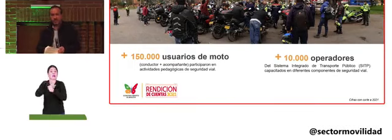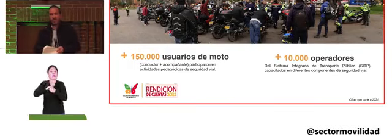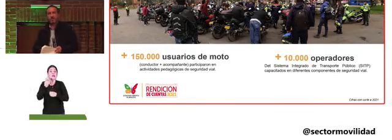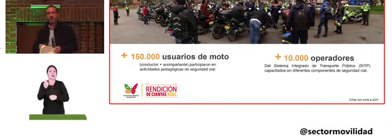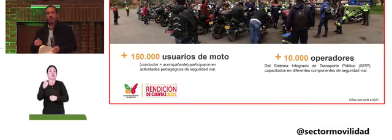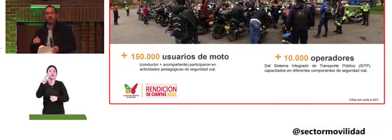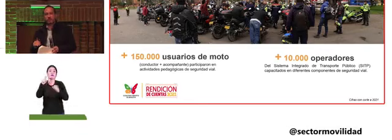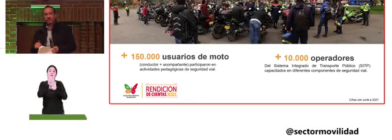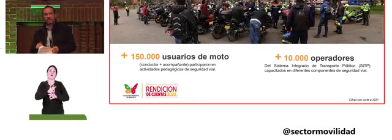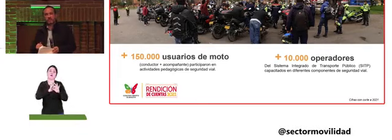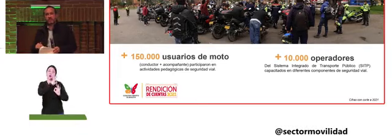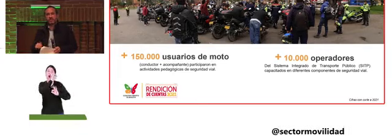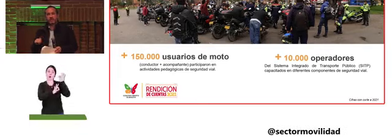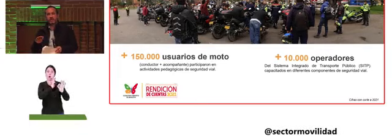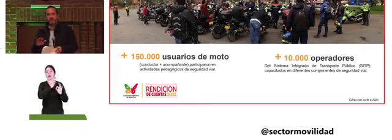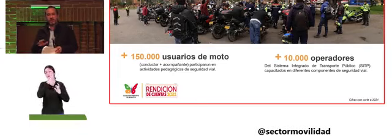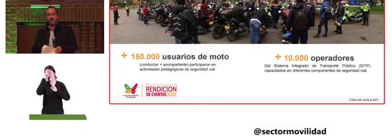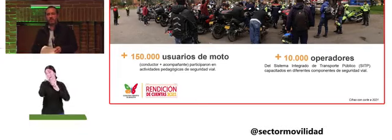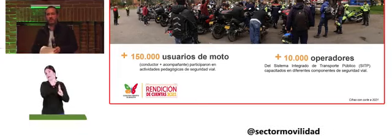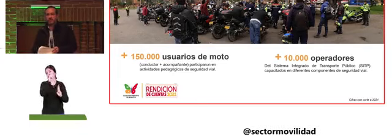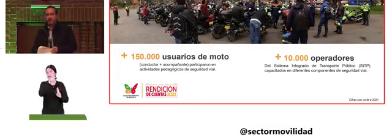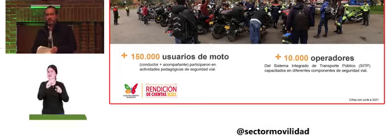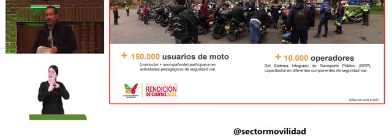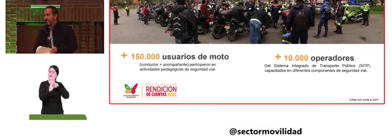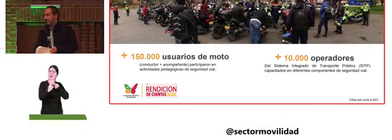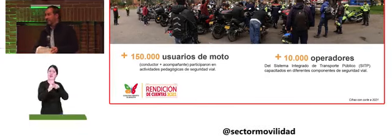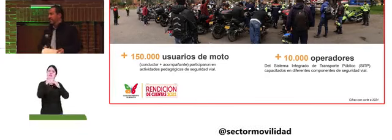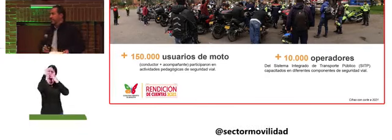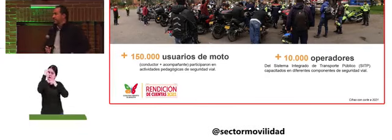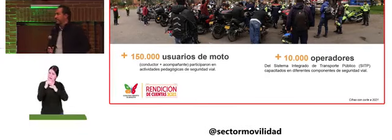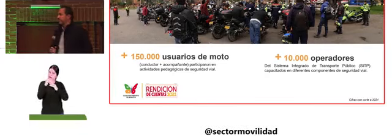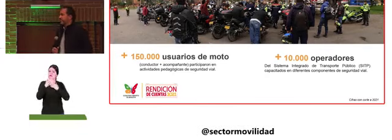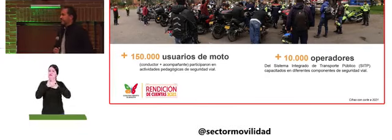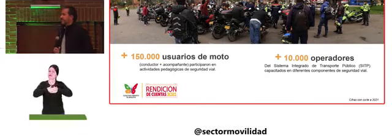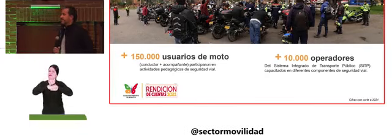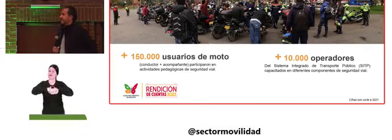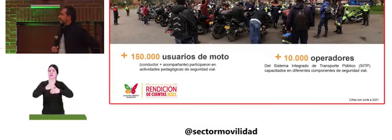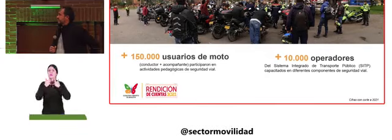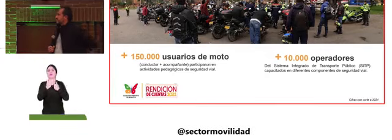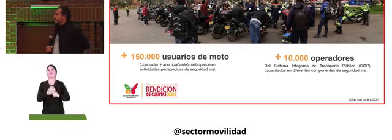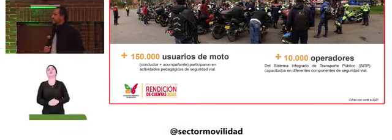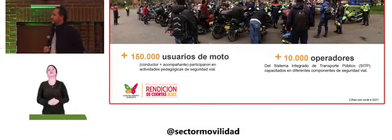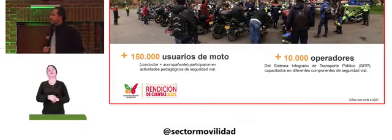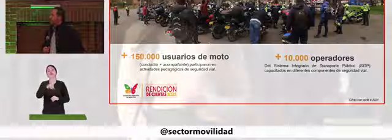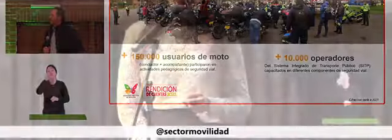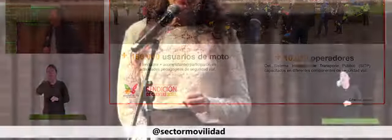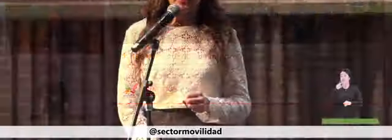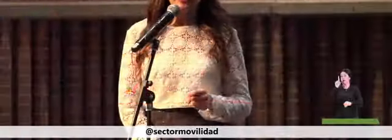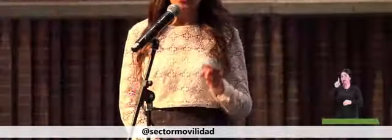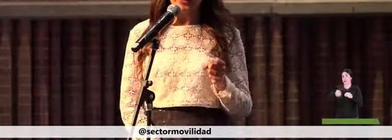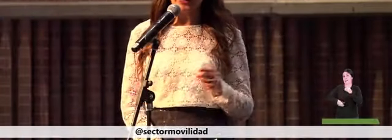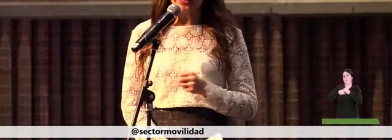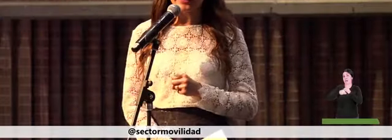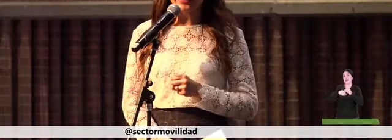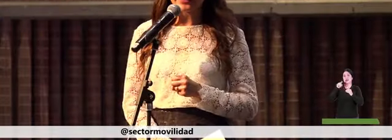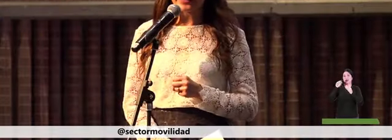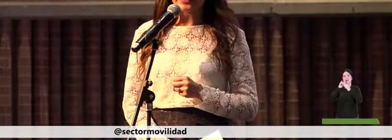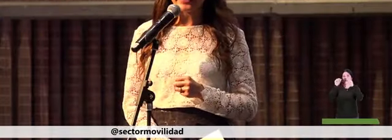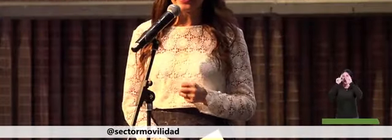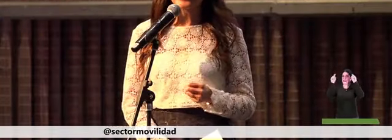respetar con los límites de velocidad y manejando de forma calmada. Así es, secretario. Y tenemos también un eje estratégico de trabajo muy importante